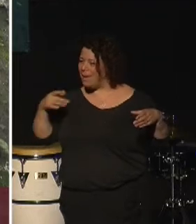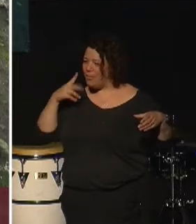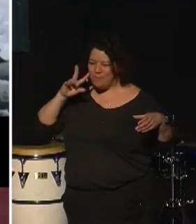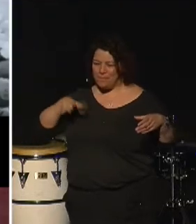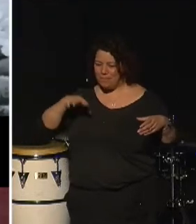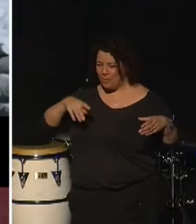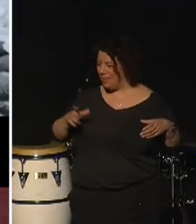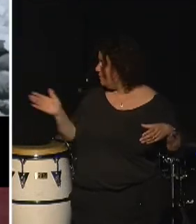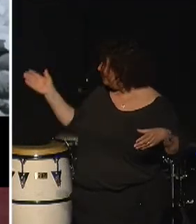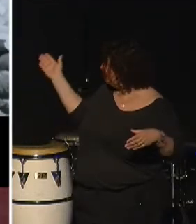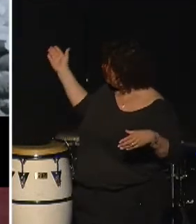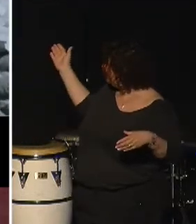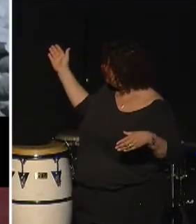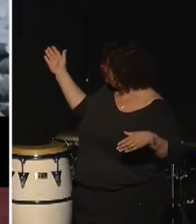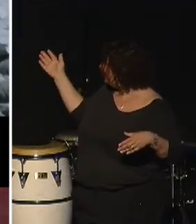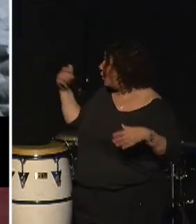ver.